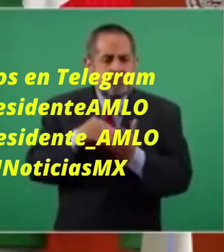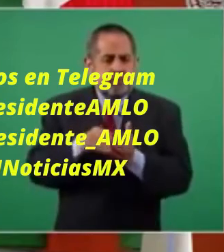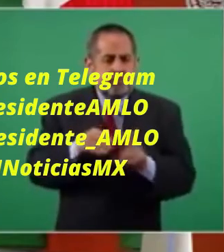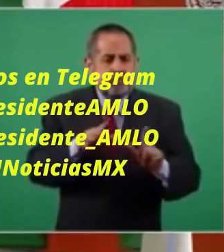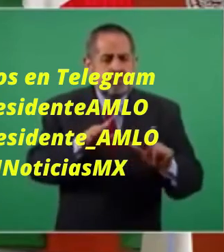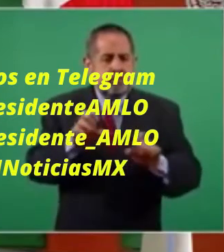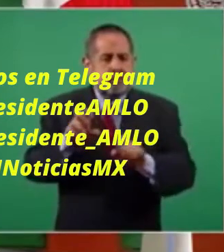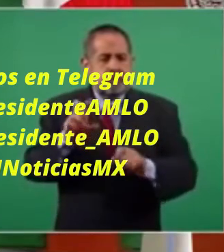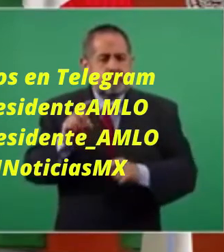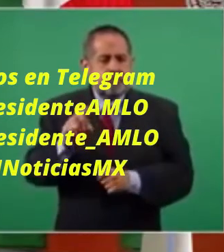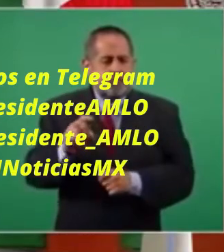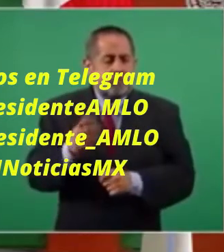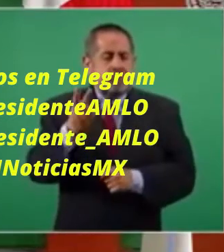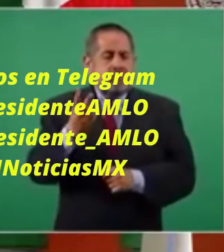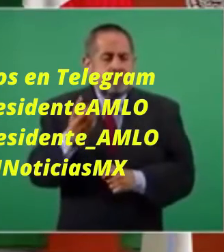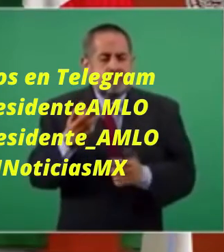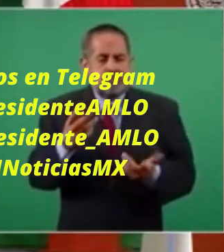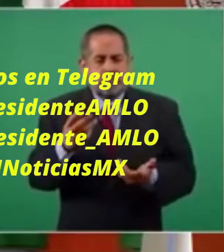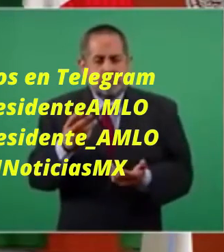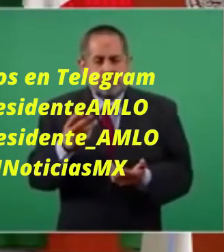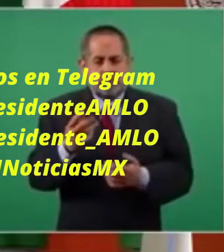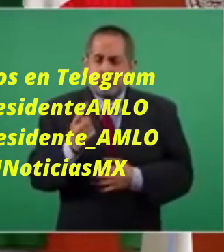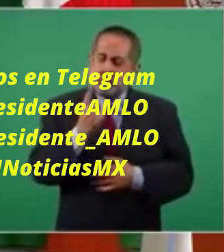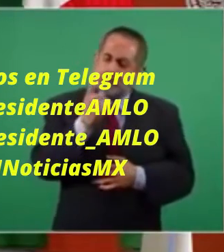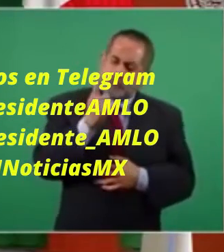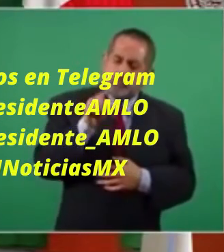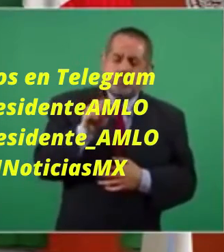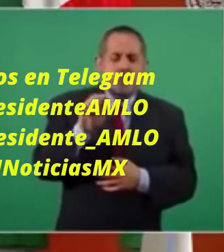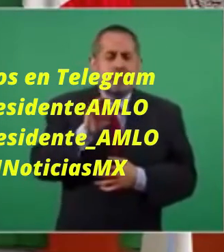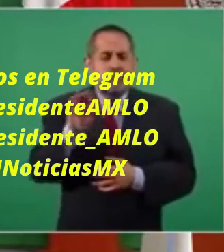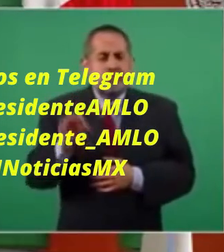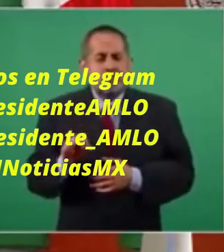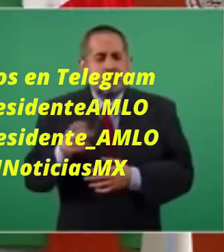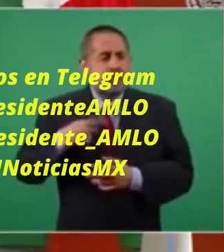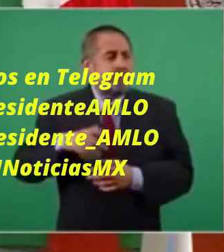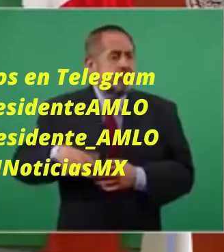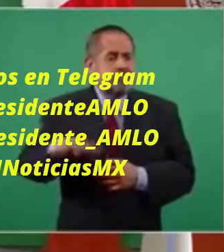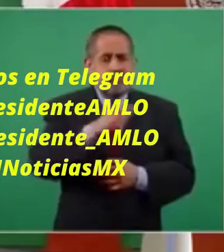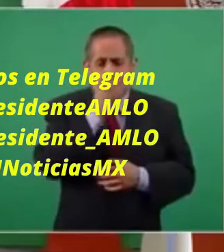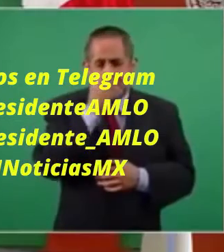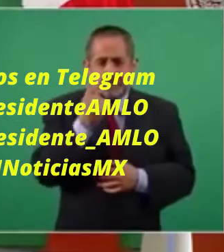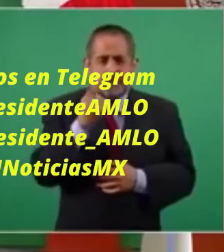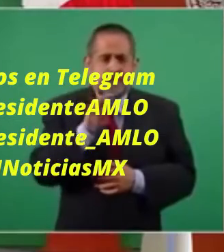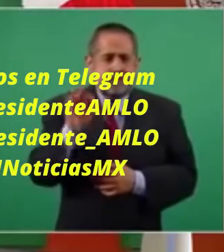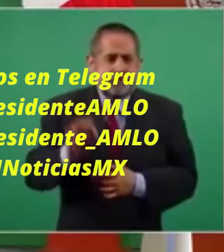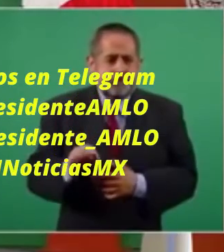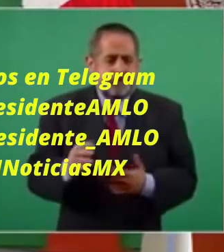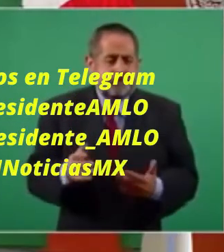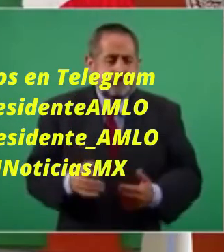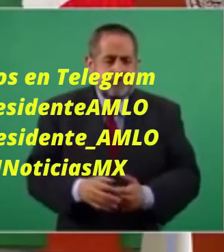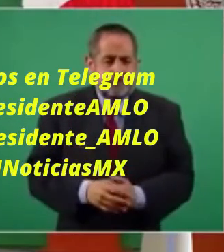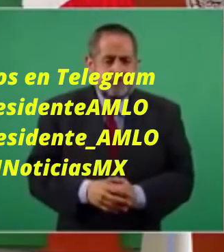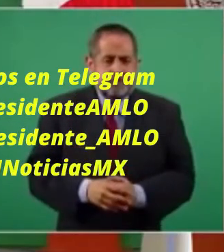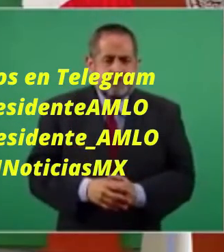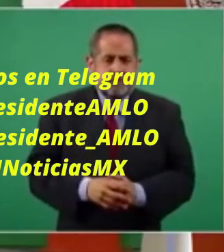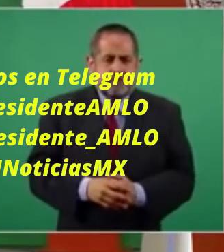1,733,000, apenas el 1% de nuestra población.